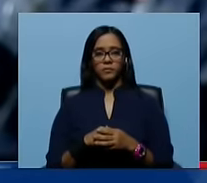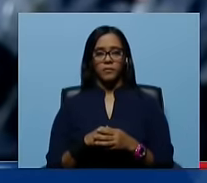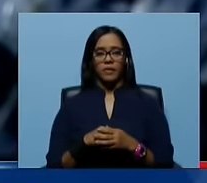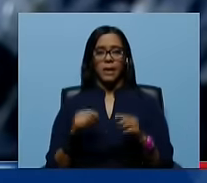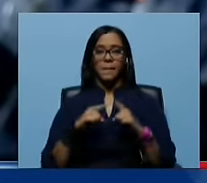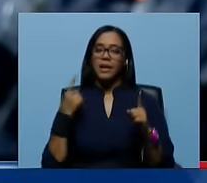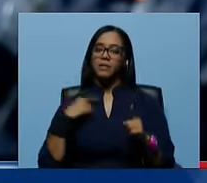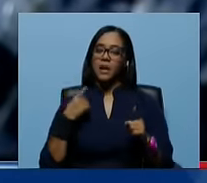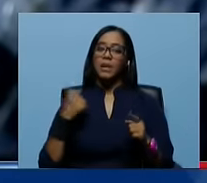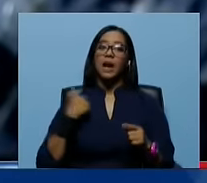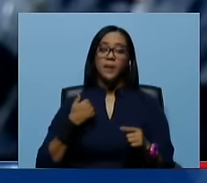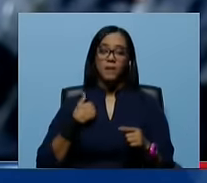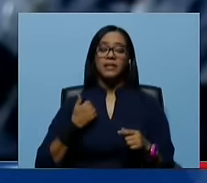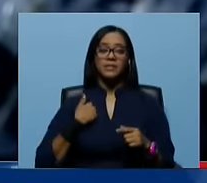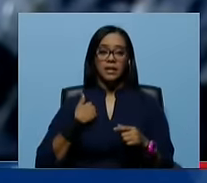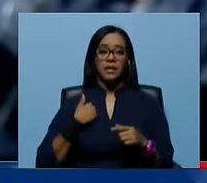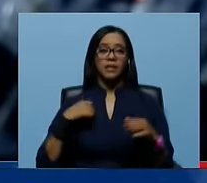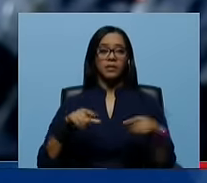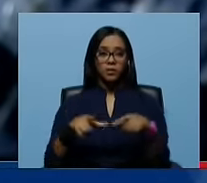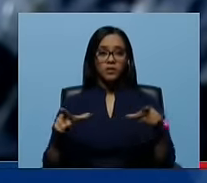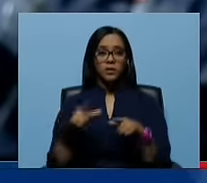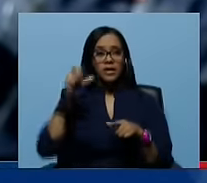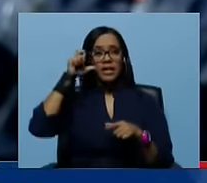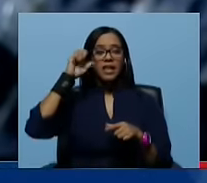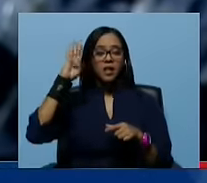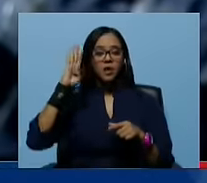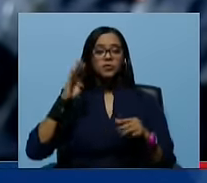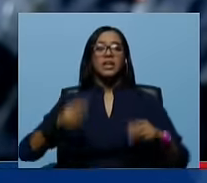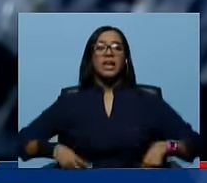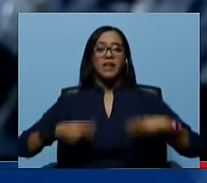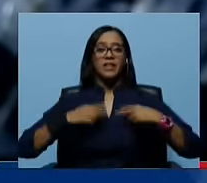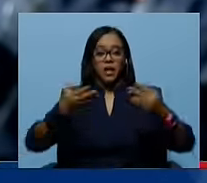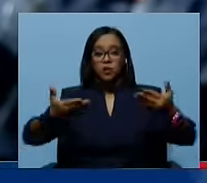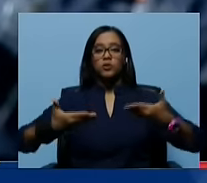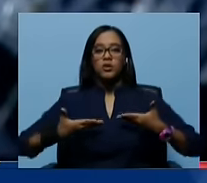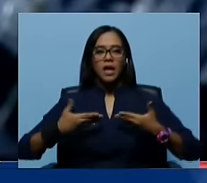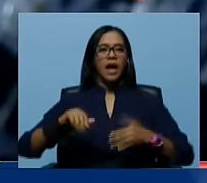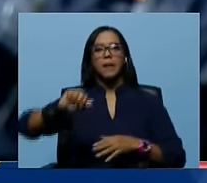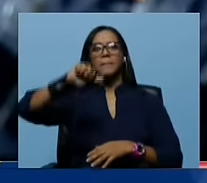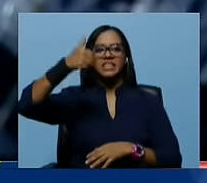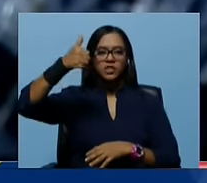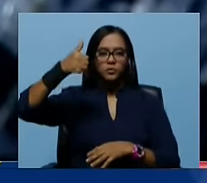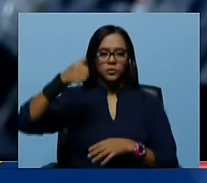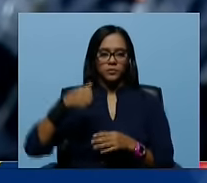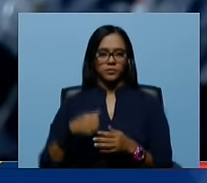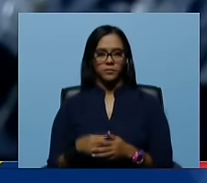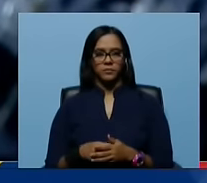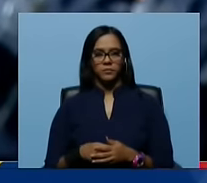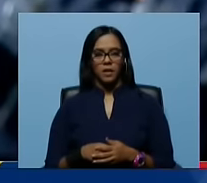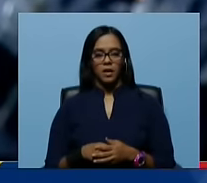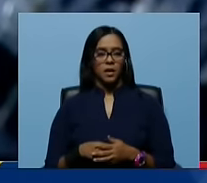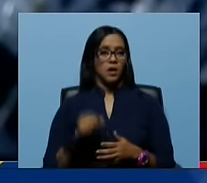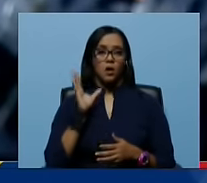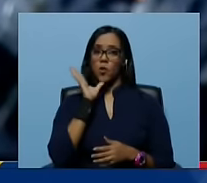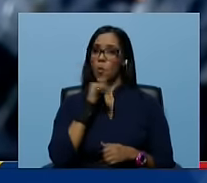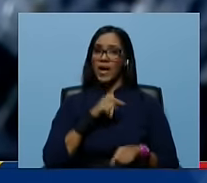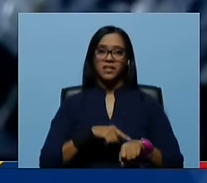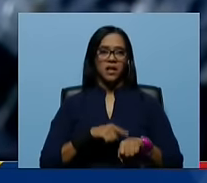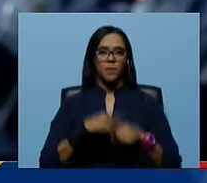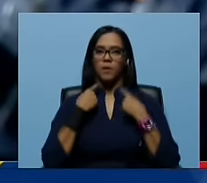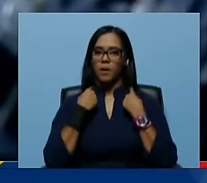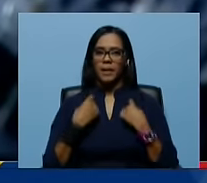Pero tenemos que aprovechar las oportunidades que Dios y la vida nos da al máximo. No hay tiempo que